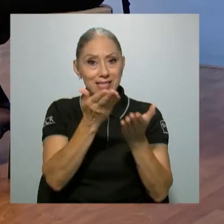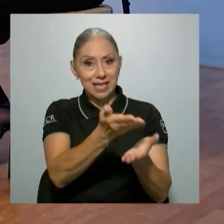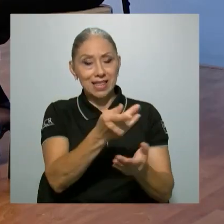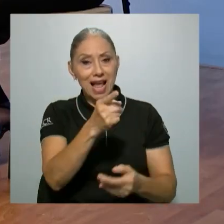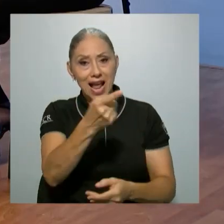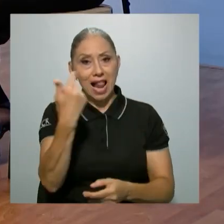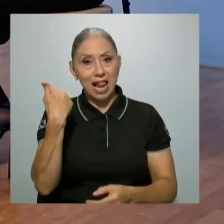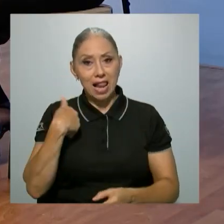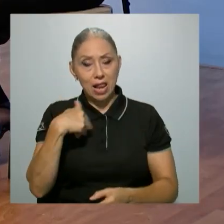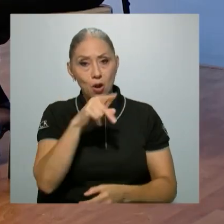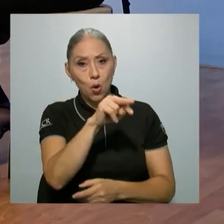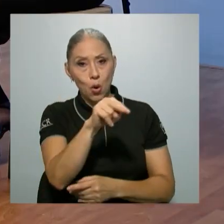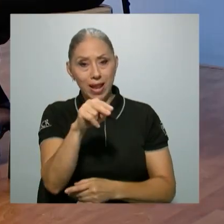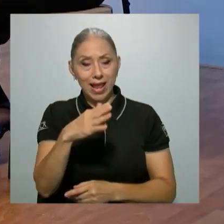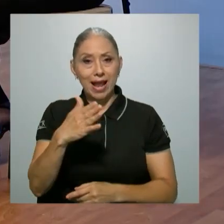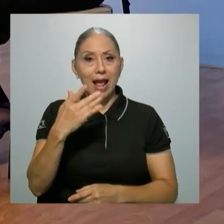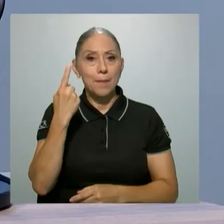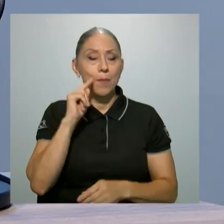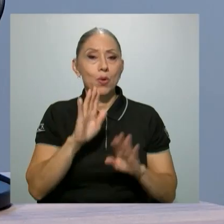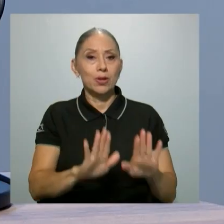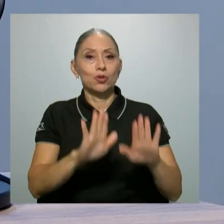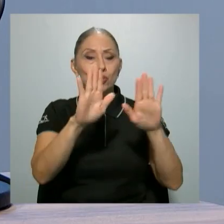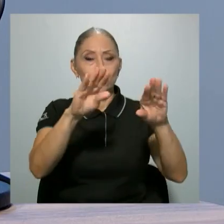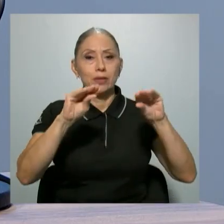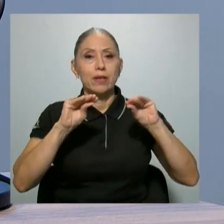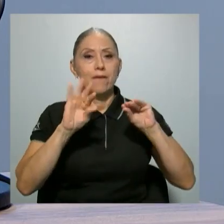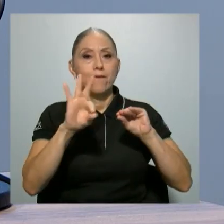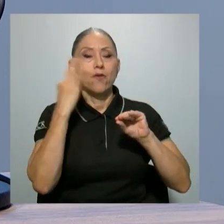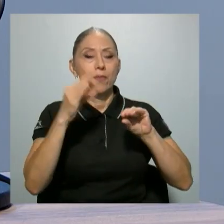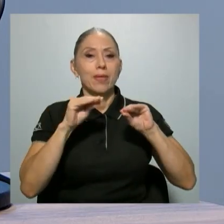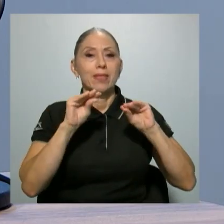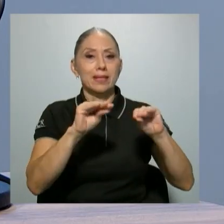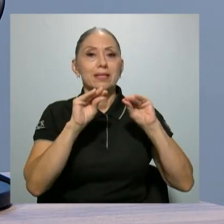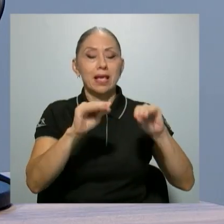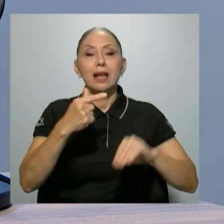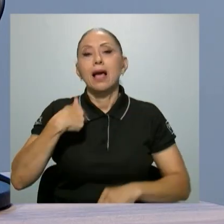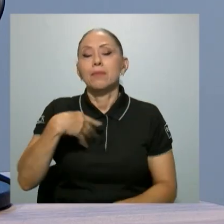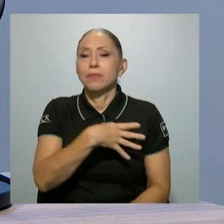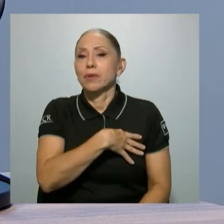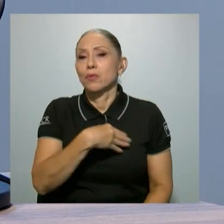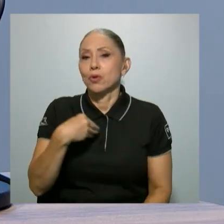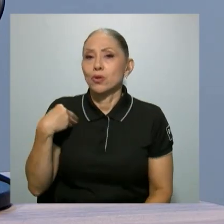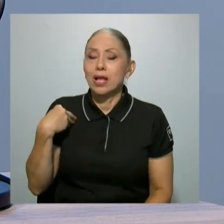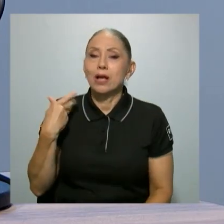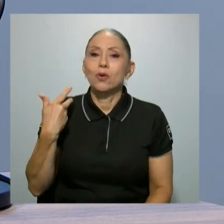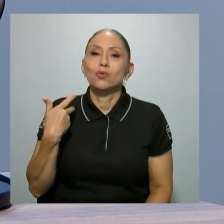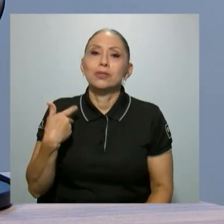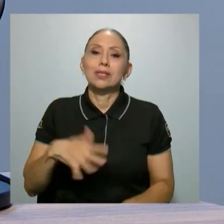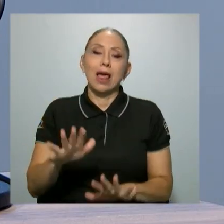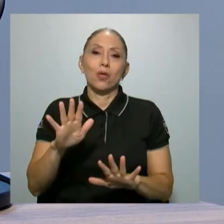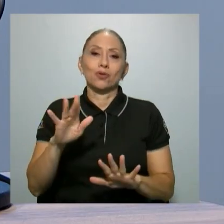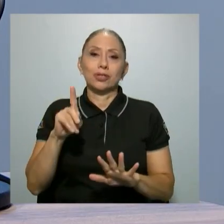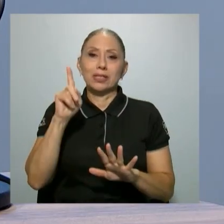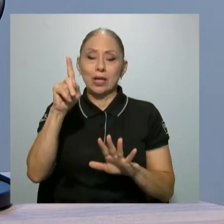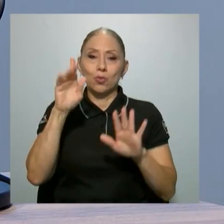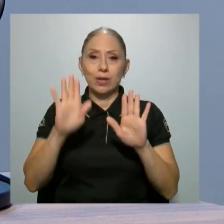que hace, y a mí me hubiera gustado ser un estupendo profesor,